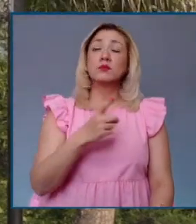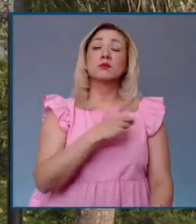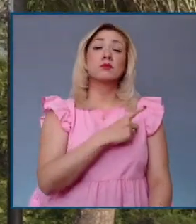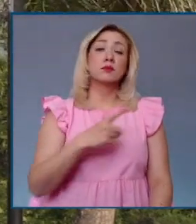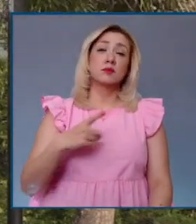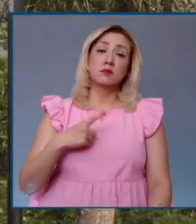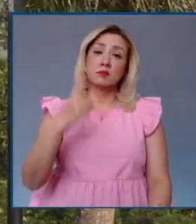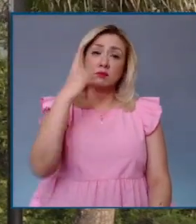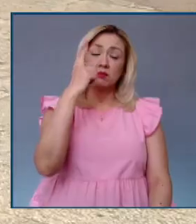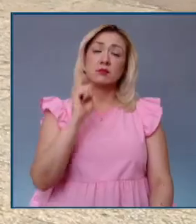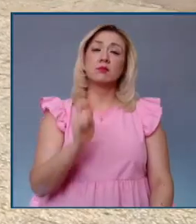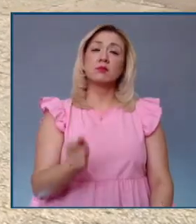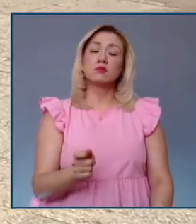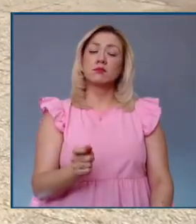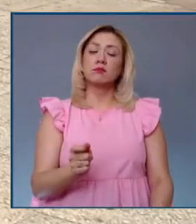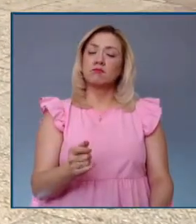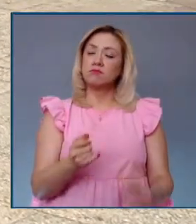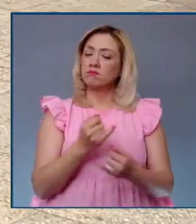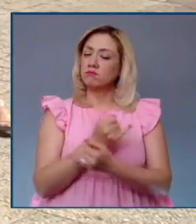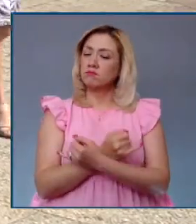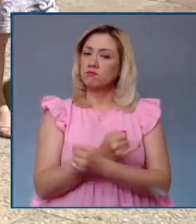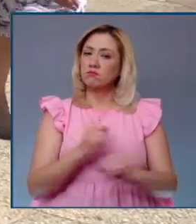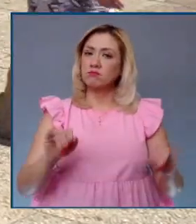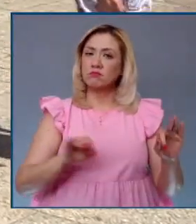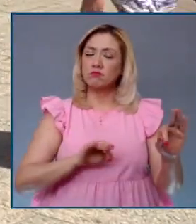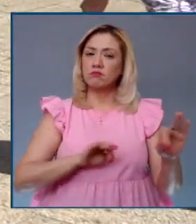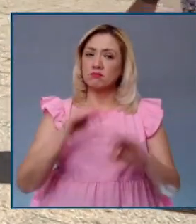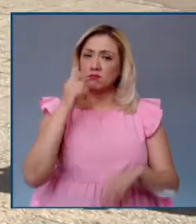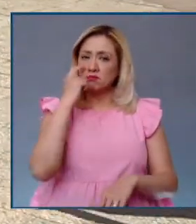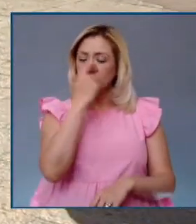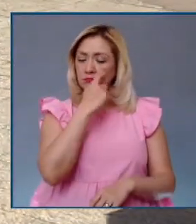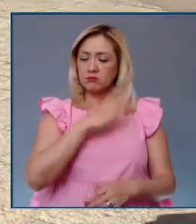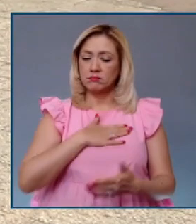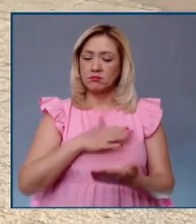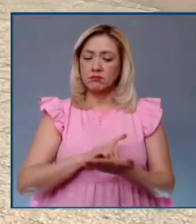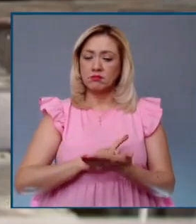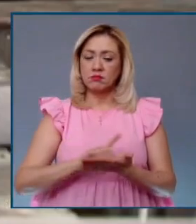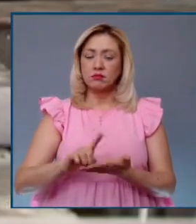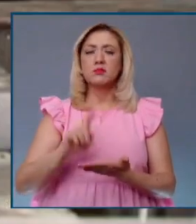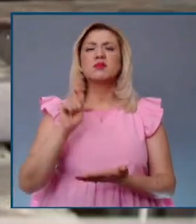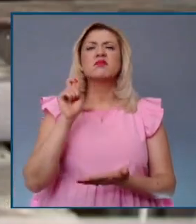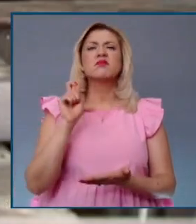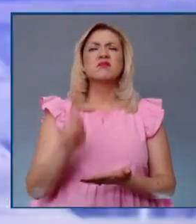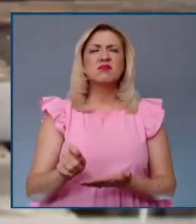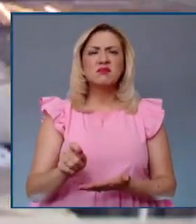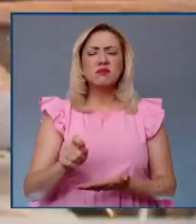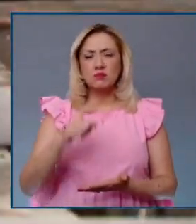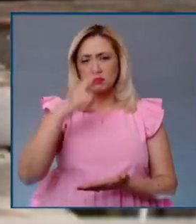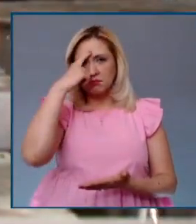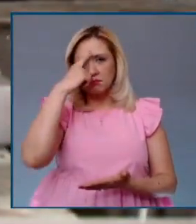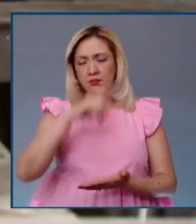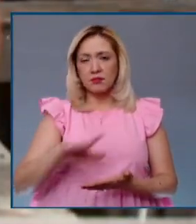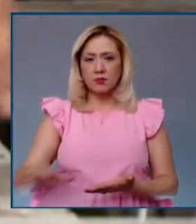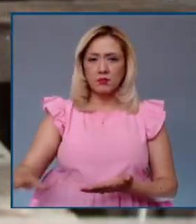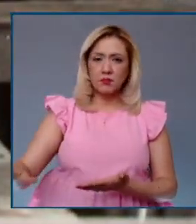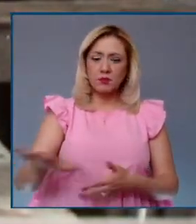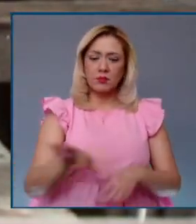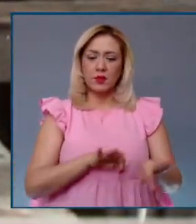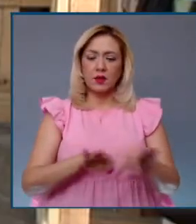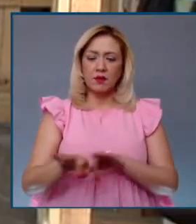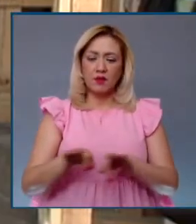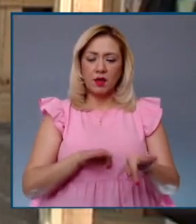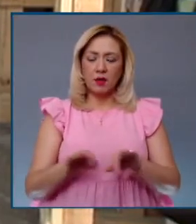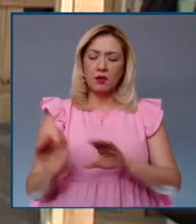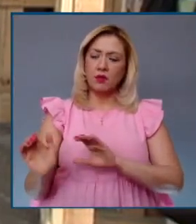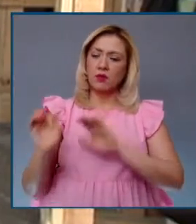voluntad de las relaciones laborales cuando lo pactado en una cláusula abierta a una indemnización plena y sin límites en las condiciones generales